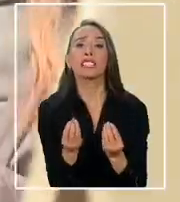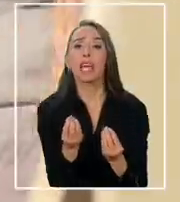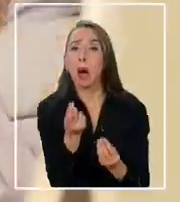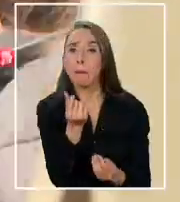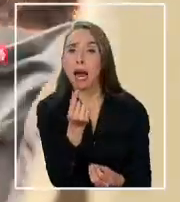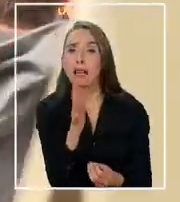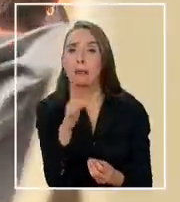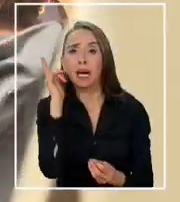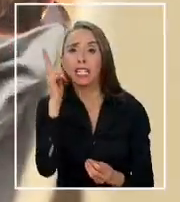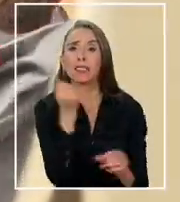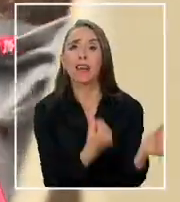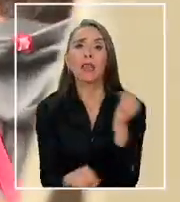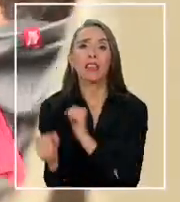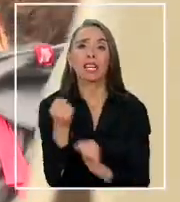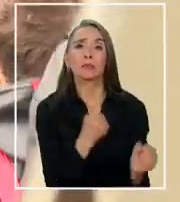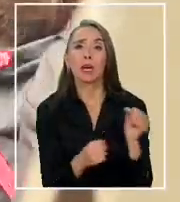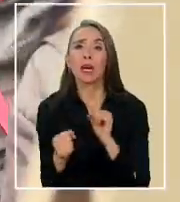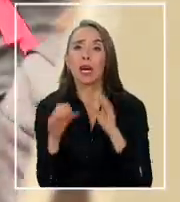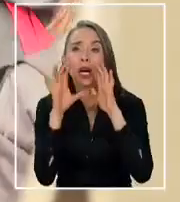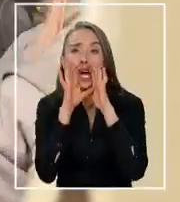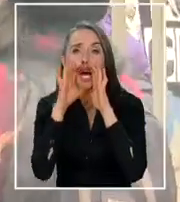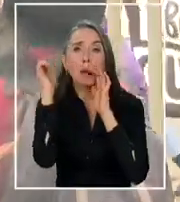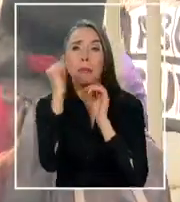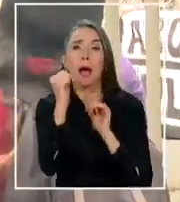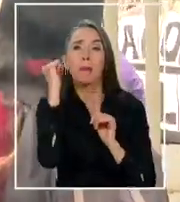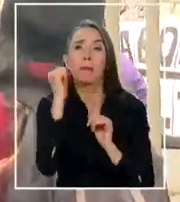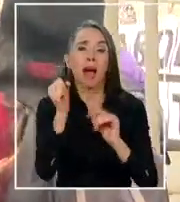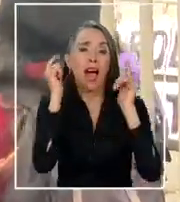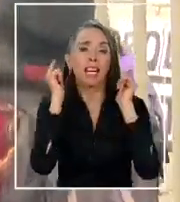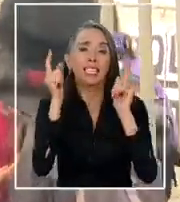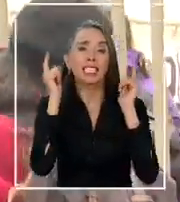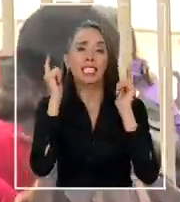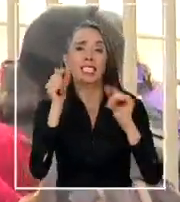fue el momento de mayor desesperación.